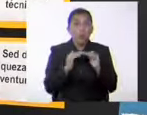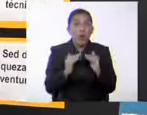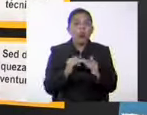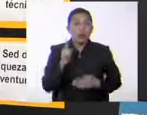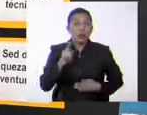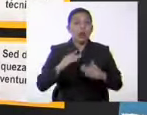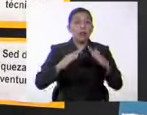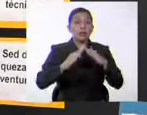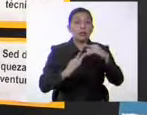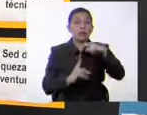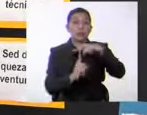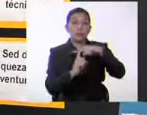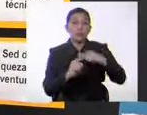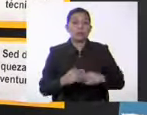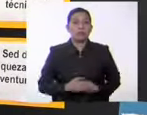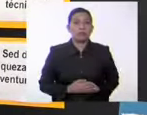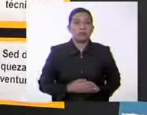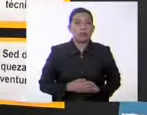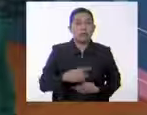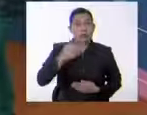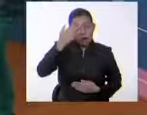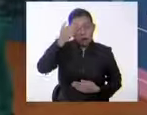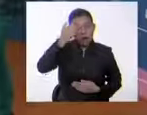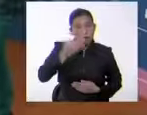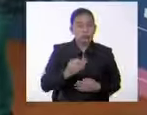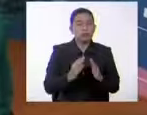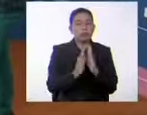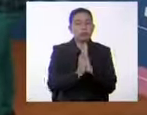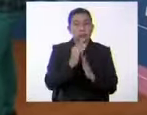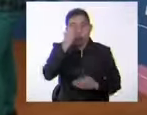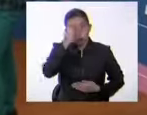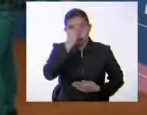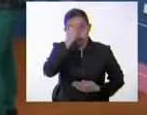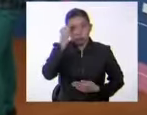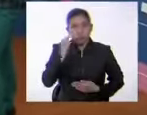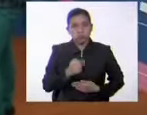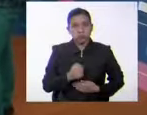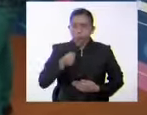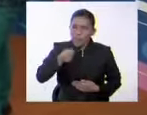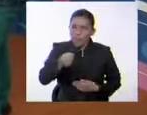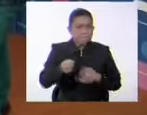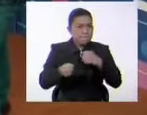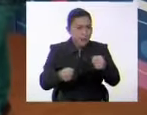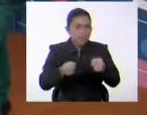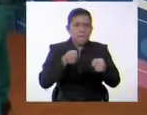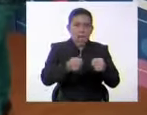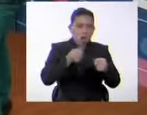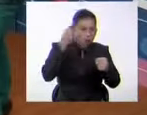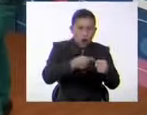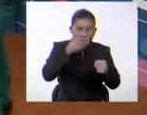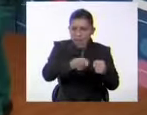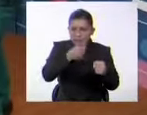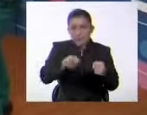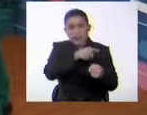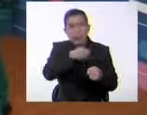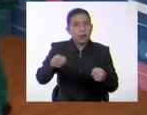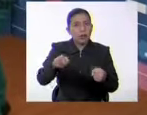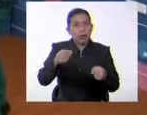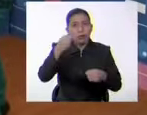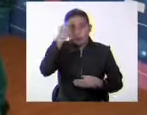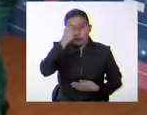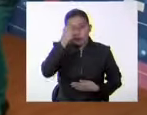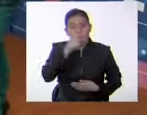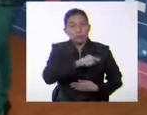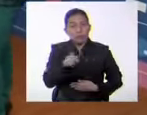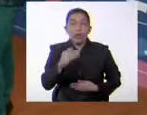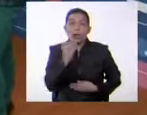¿verdad?, con su religión, con el catolicismo que era impuesto a nuestros indígenas. Pero también otra de las características fue que